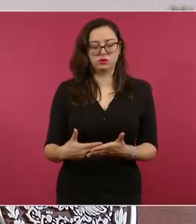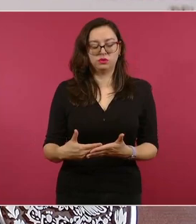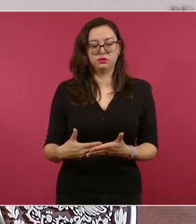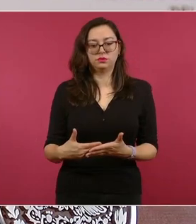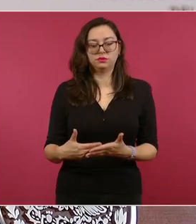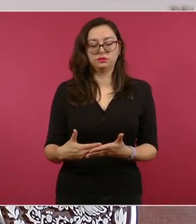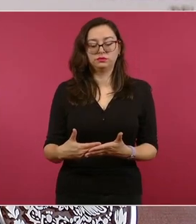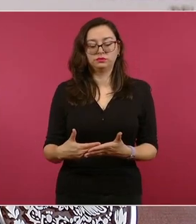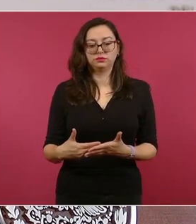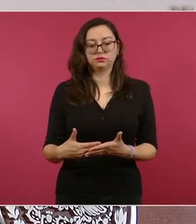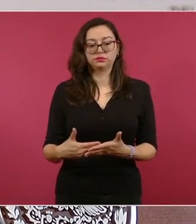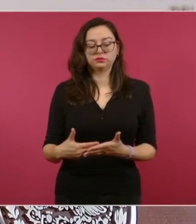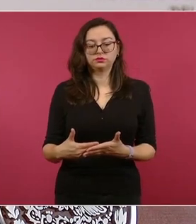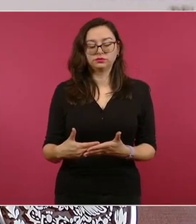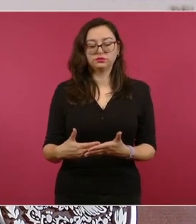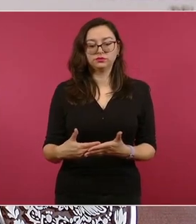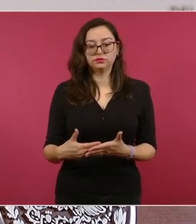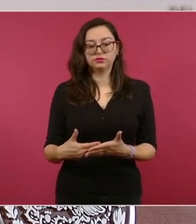si